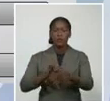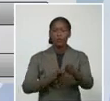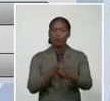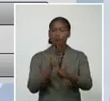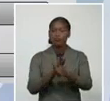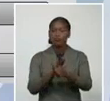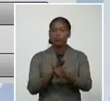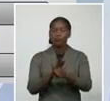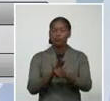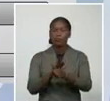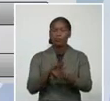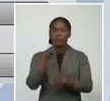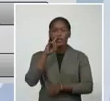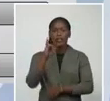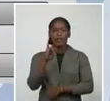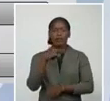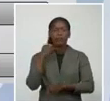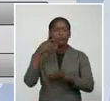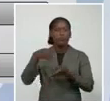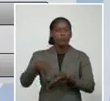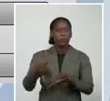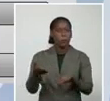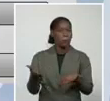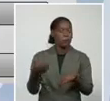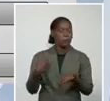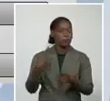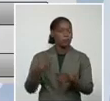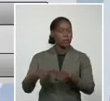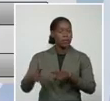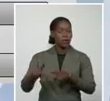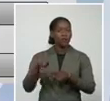4.694 fallecidos y ya se acumulan